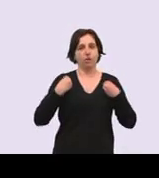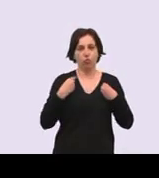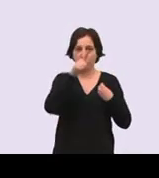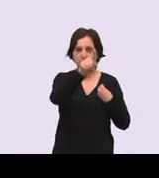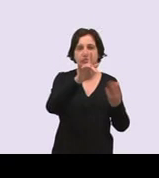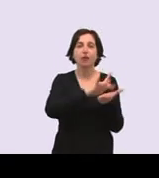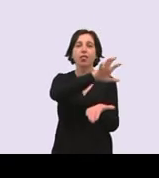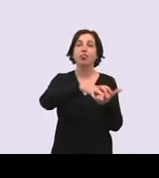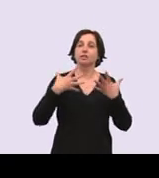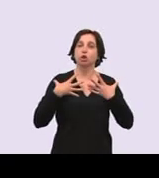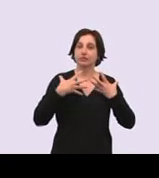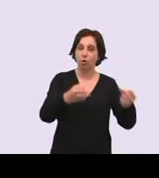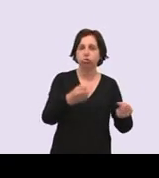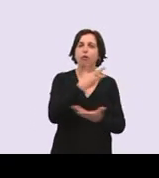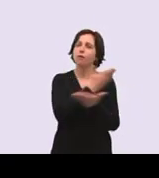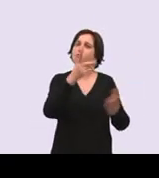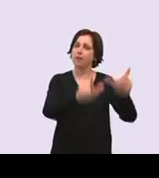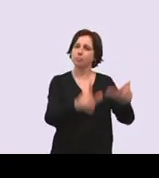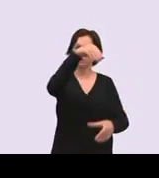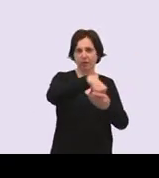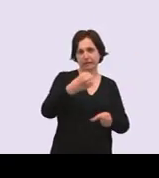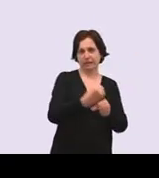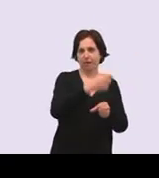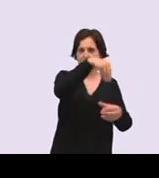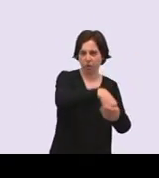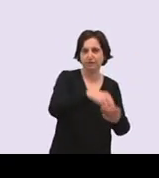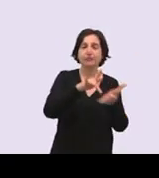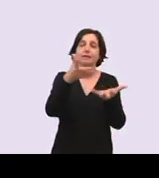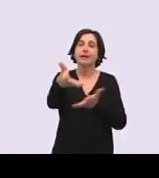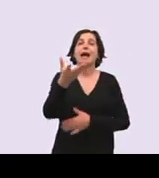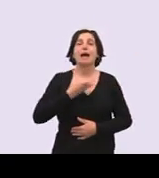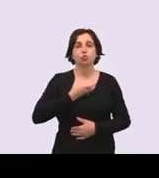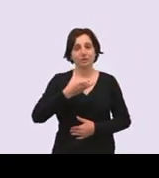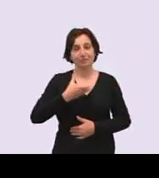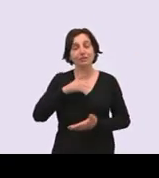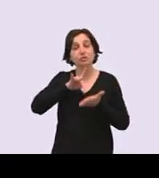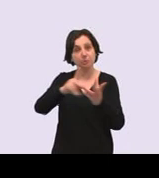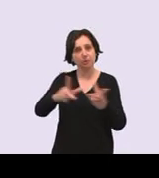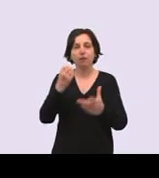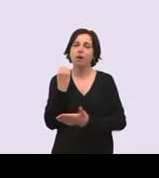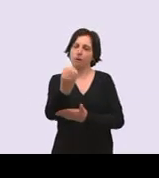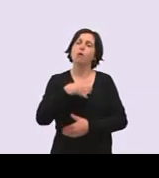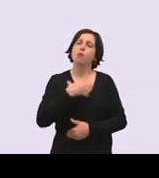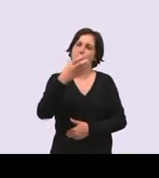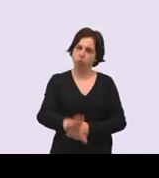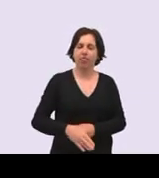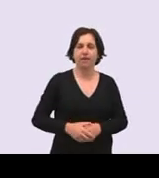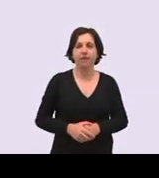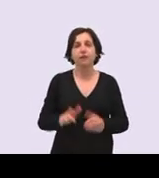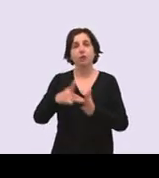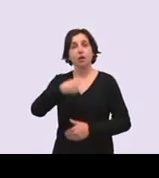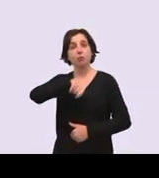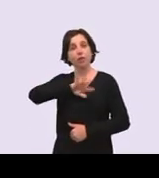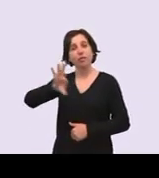sanitario. Ayuntamiento. Los servicios sociales pueden ayudarte. Policía o Guardia Civil. Estos profesionales